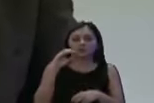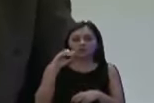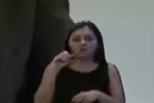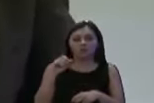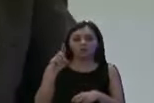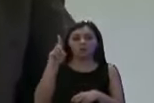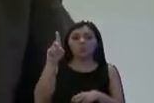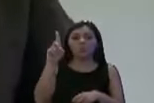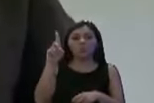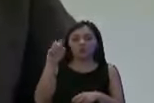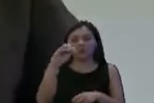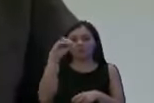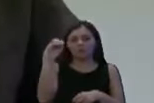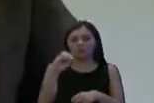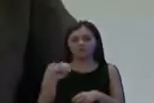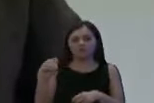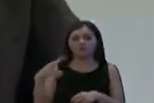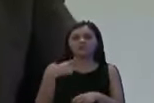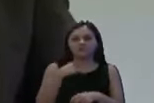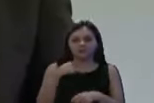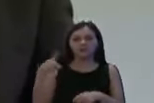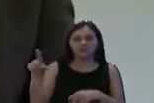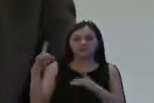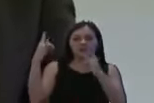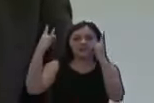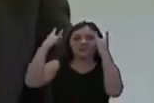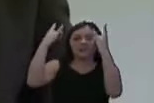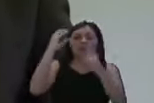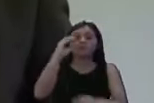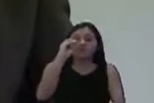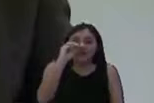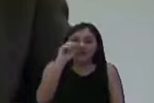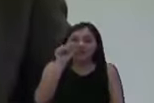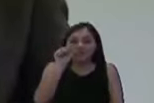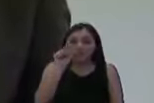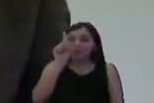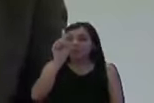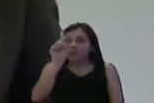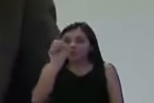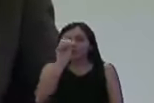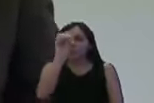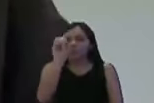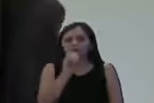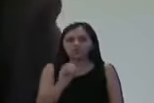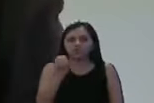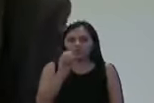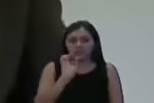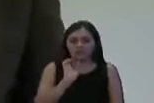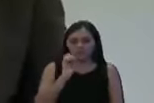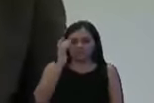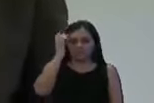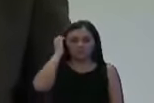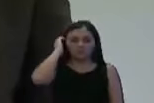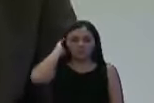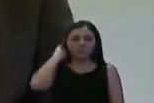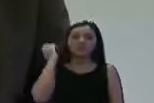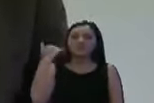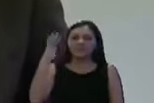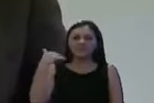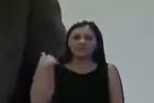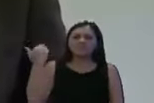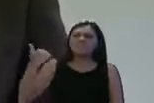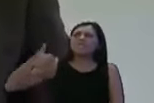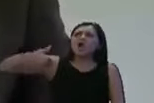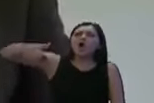Ecuatorianos 0 pun 1% alguna vez en su vida afectará fuertemente que son los que ya reciben millones de